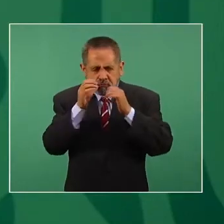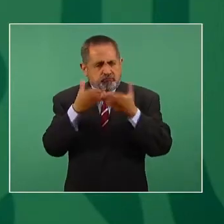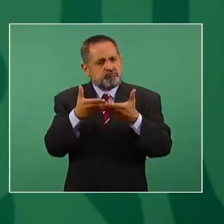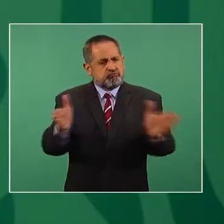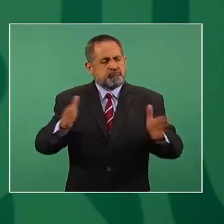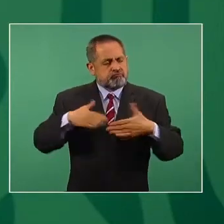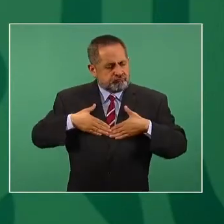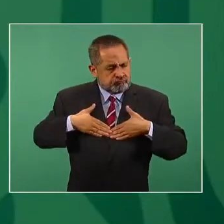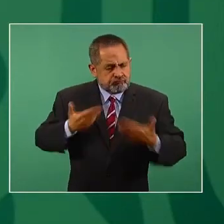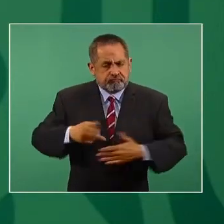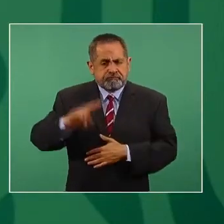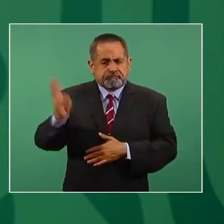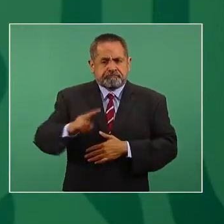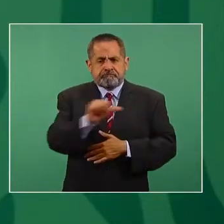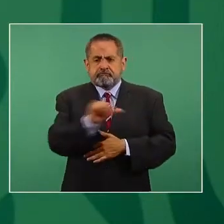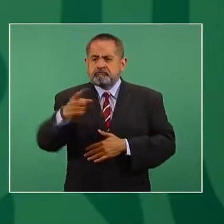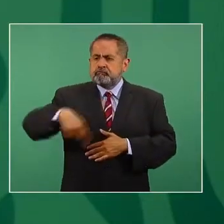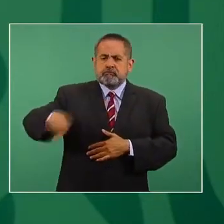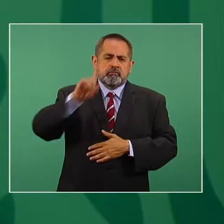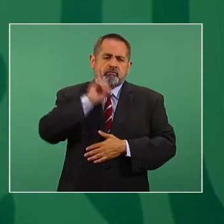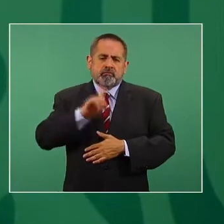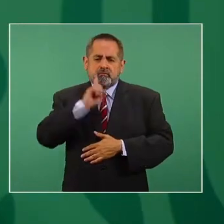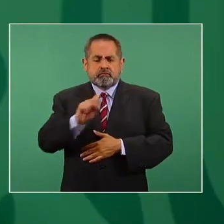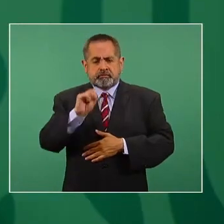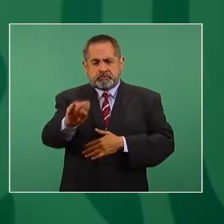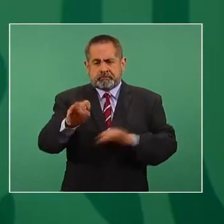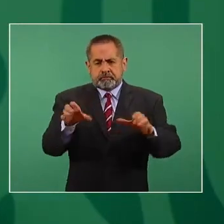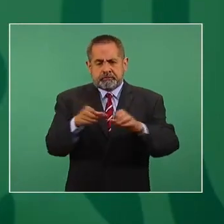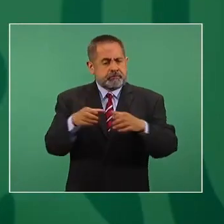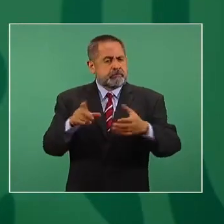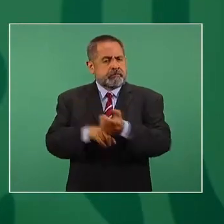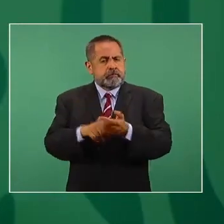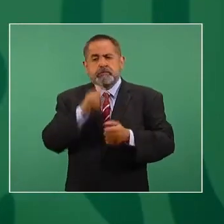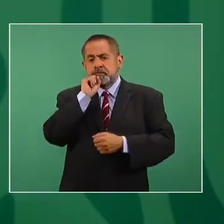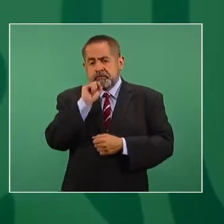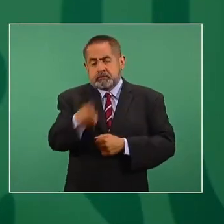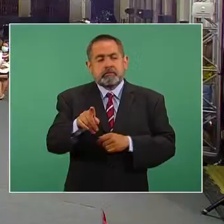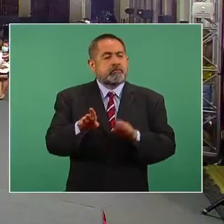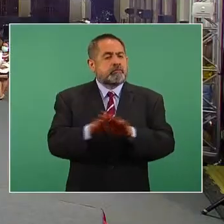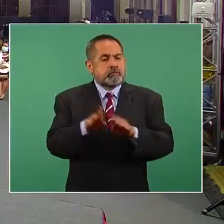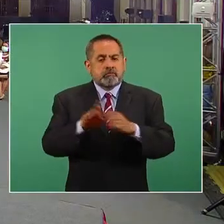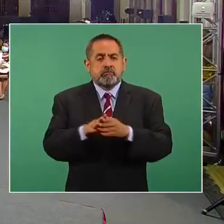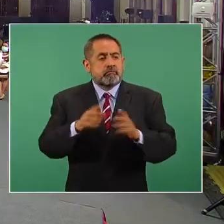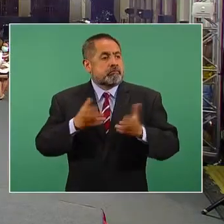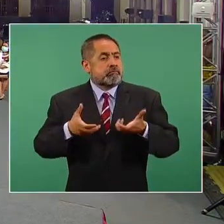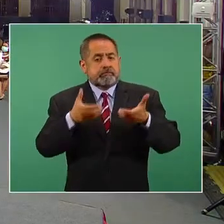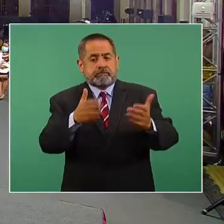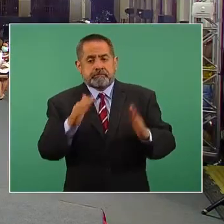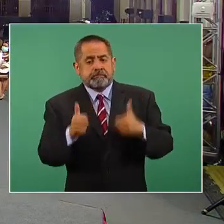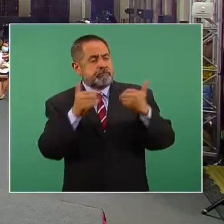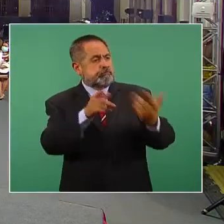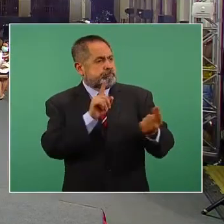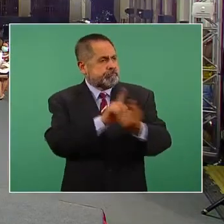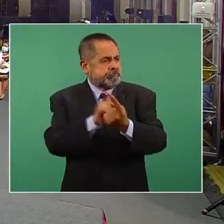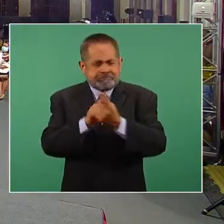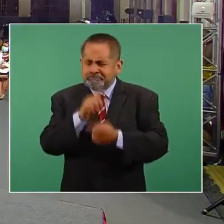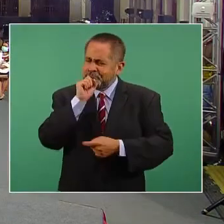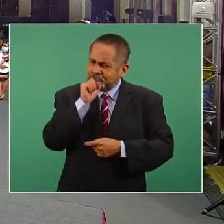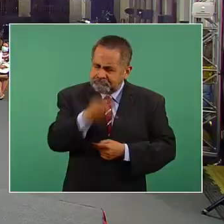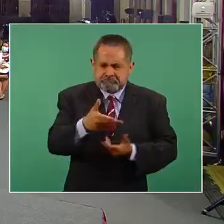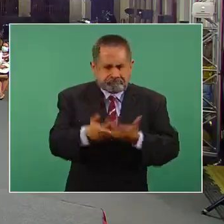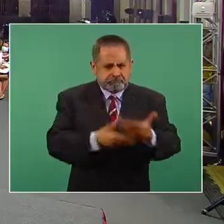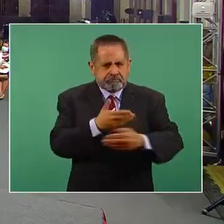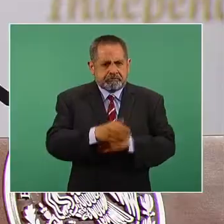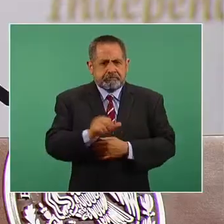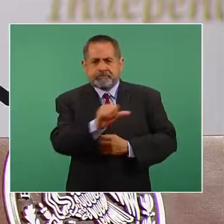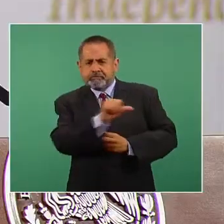franco con las mujeres que están aquí, pero también con las que se manifiestan en la calle. Son